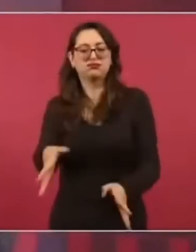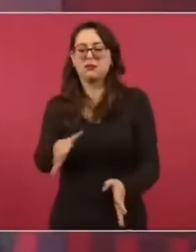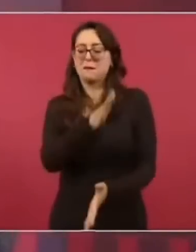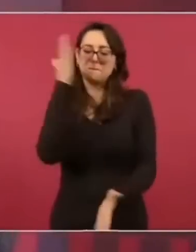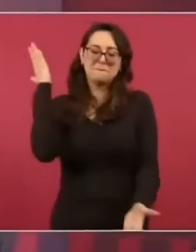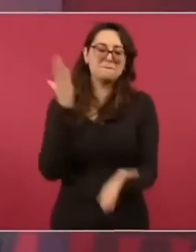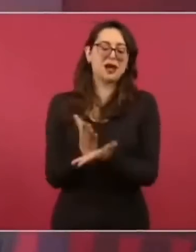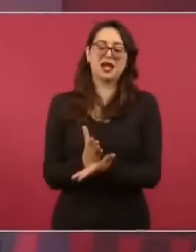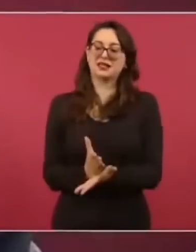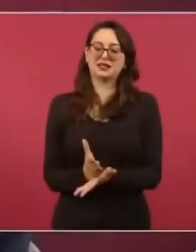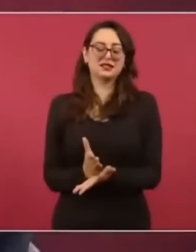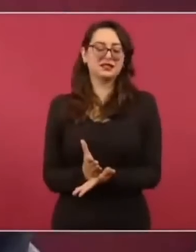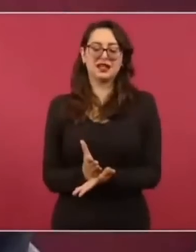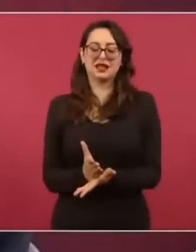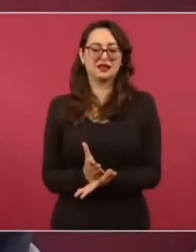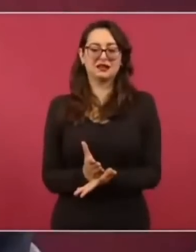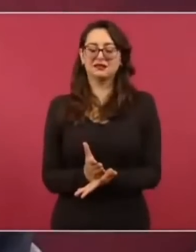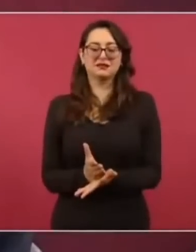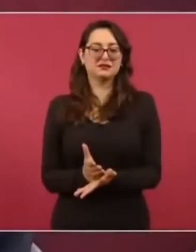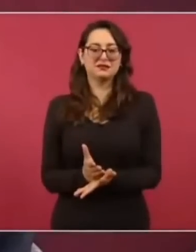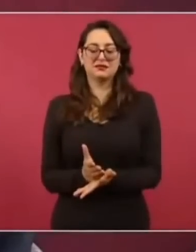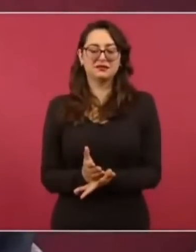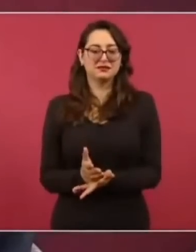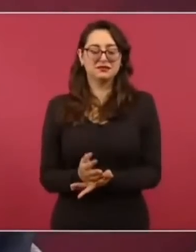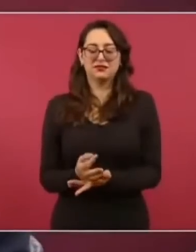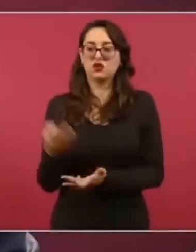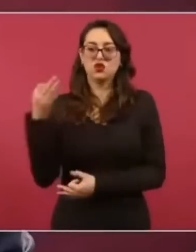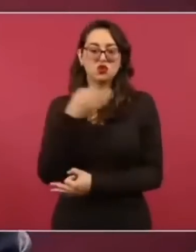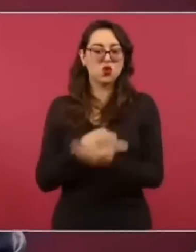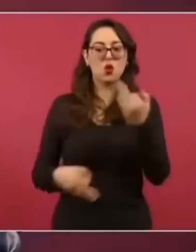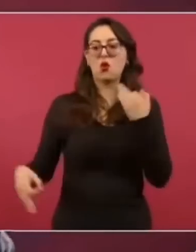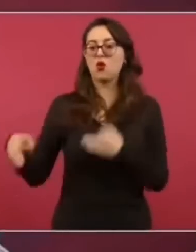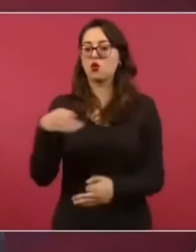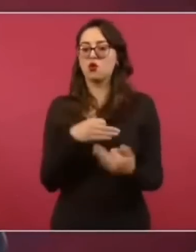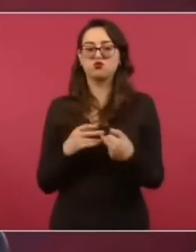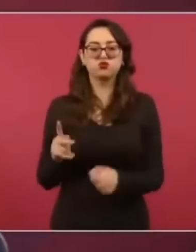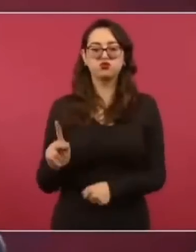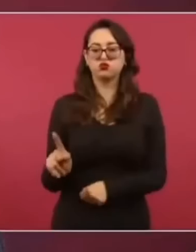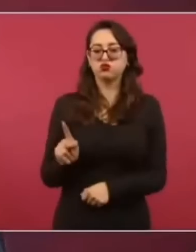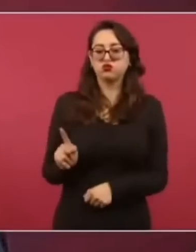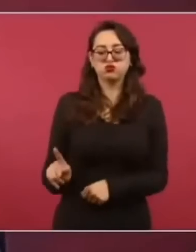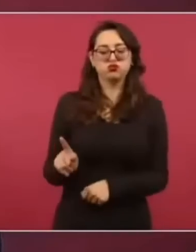de simulaciones. Y me preguntan,